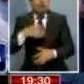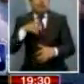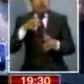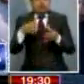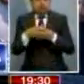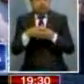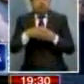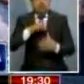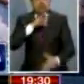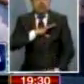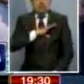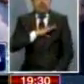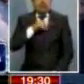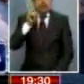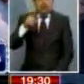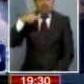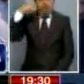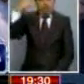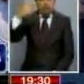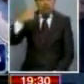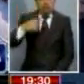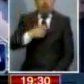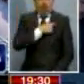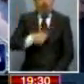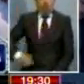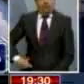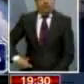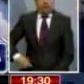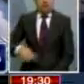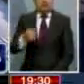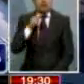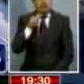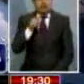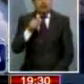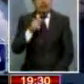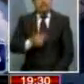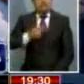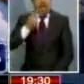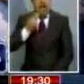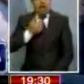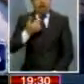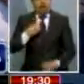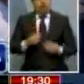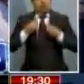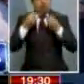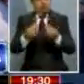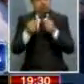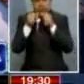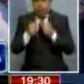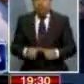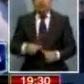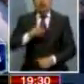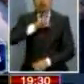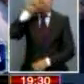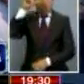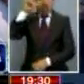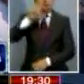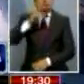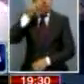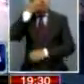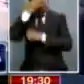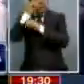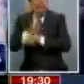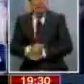nación. En nuestro próximo gobierno haré posible que los valores de la familia perduren y Dios sea mi testigo. Gracias, pueblo de